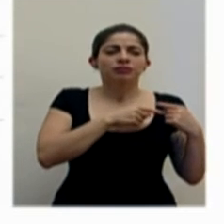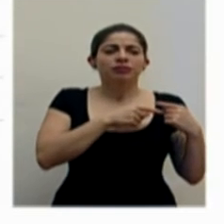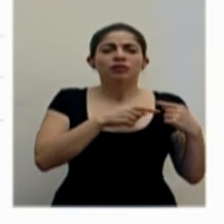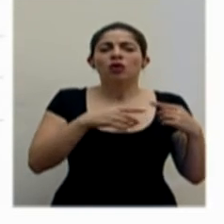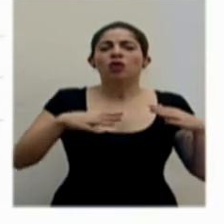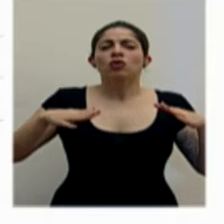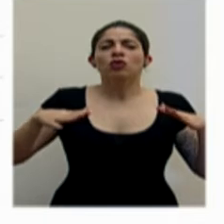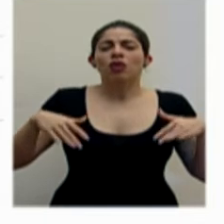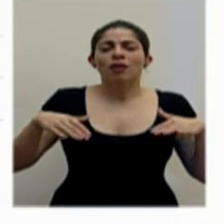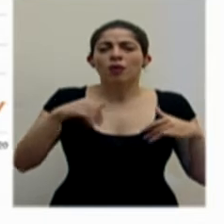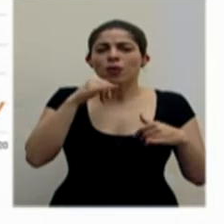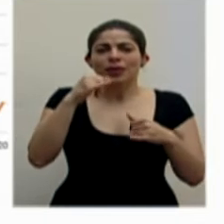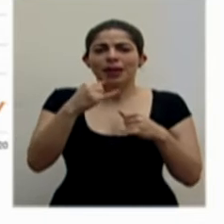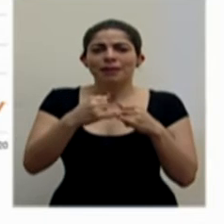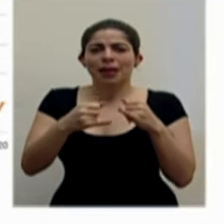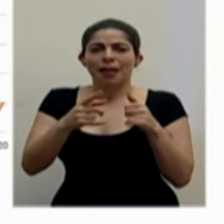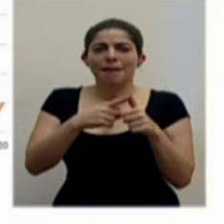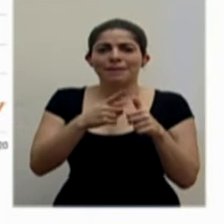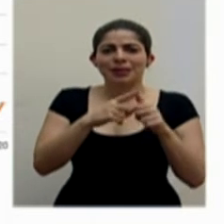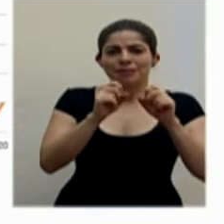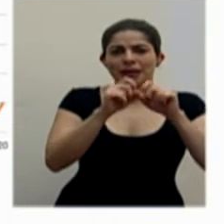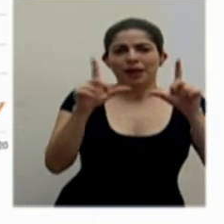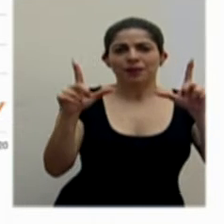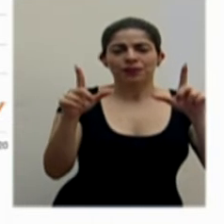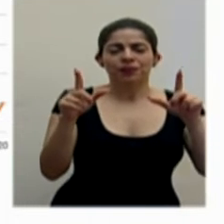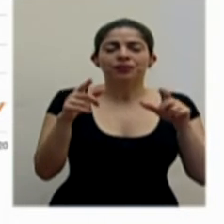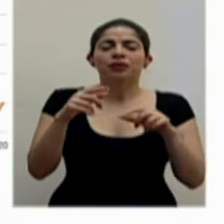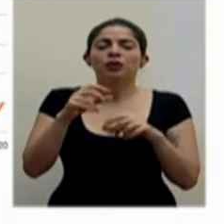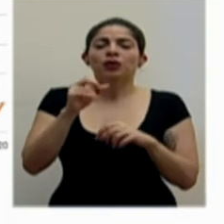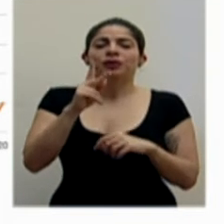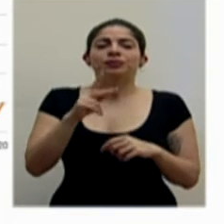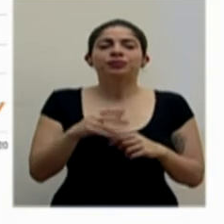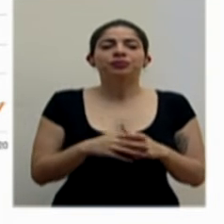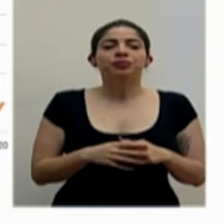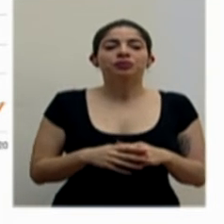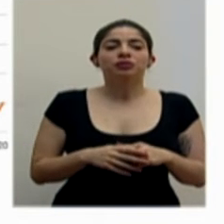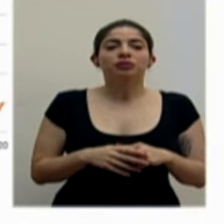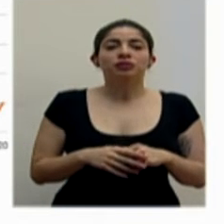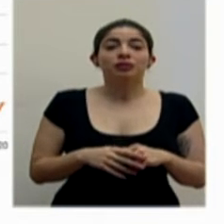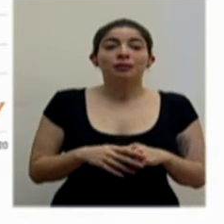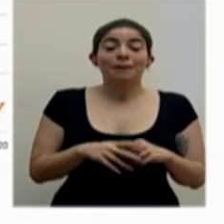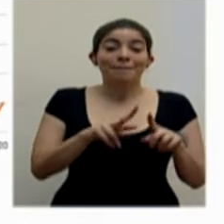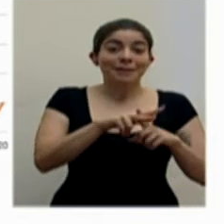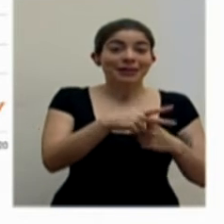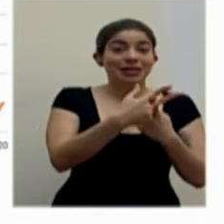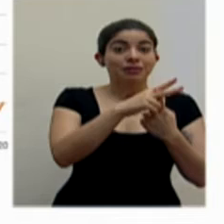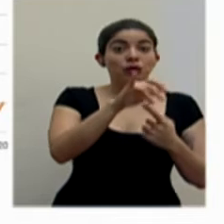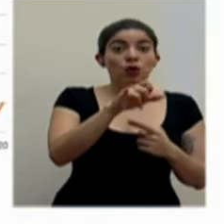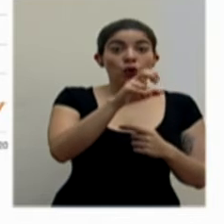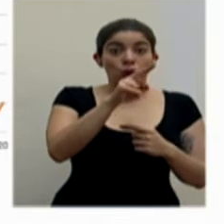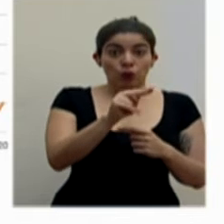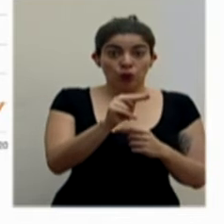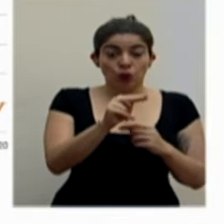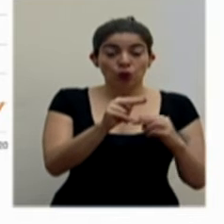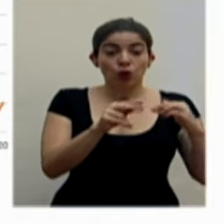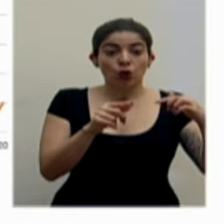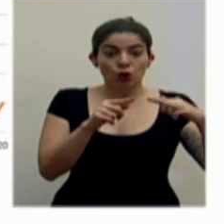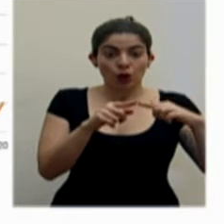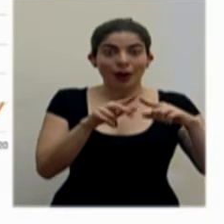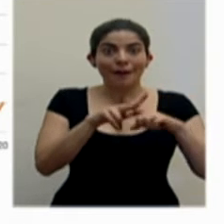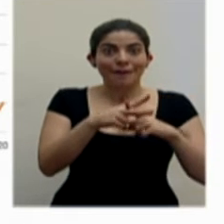todavía no he terminado con la primera filmina. Ok. En principios de junio comienza a